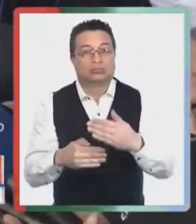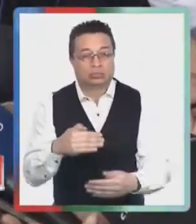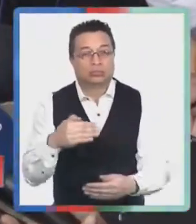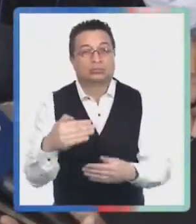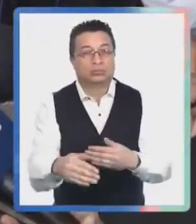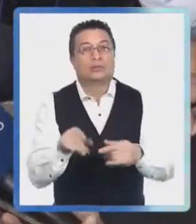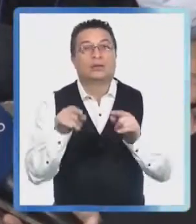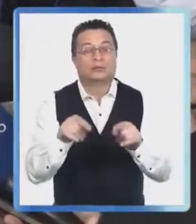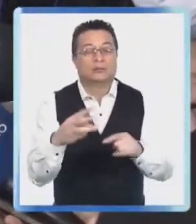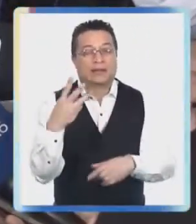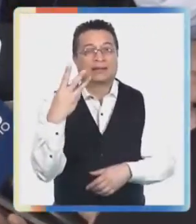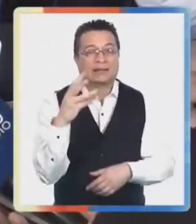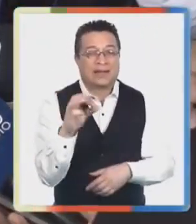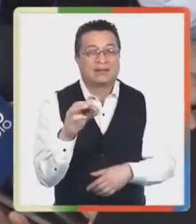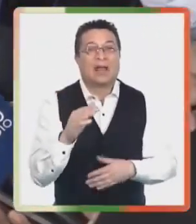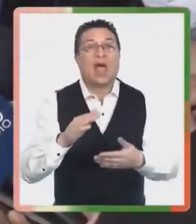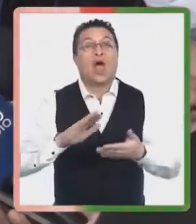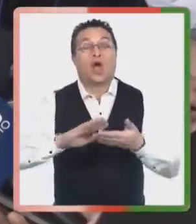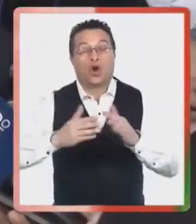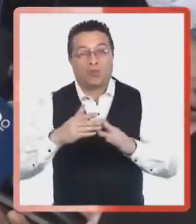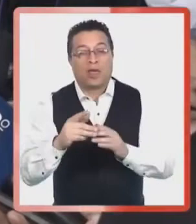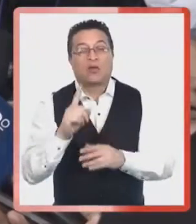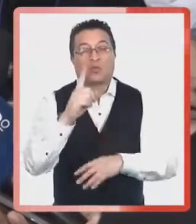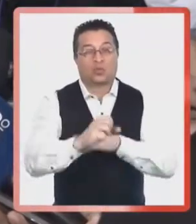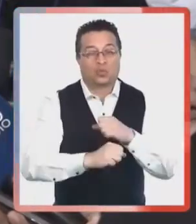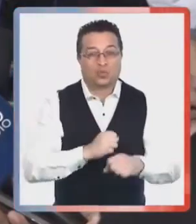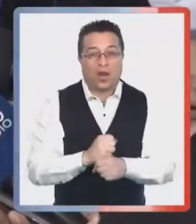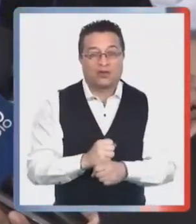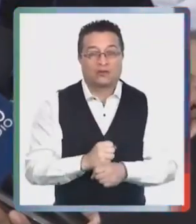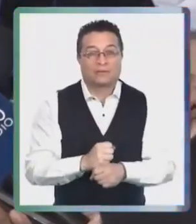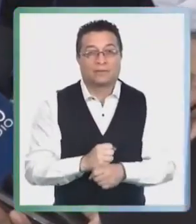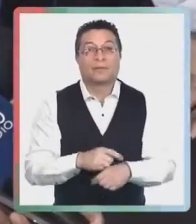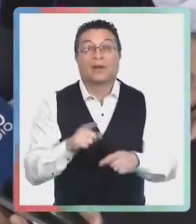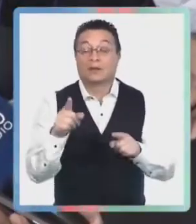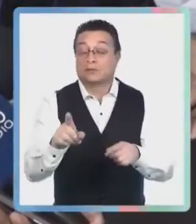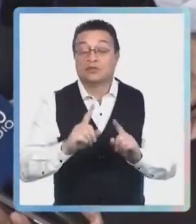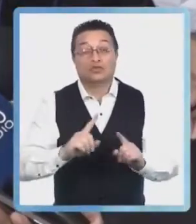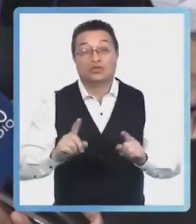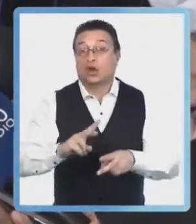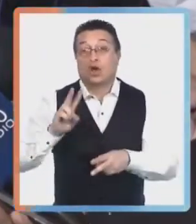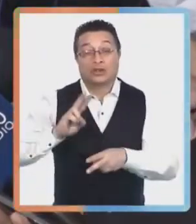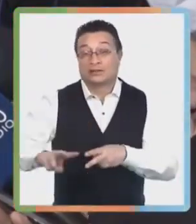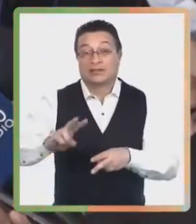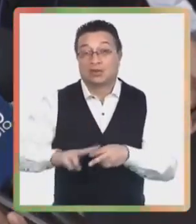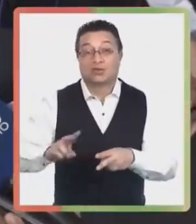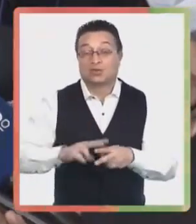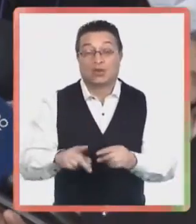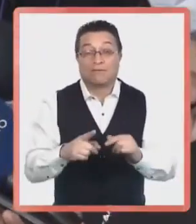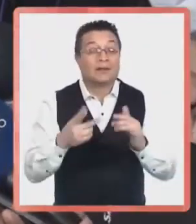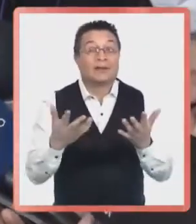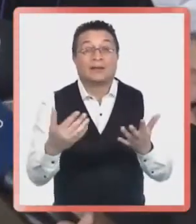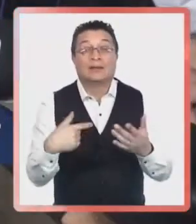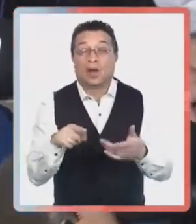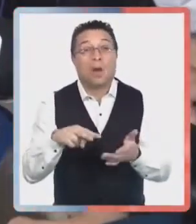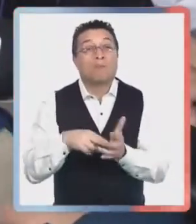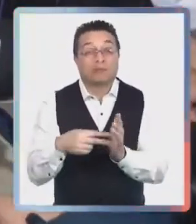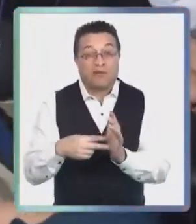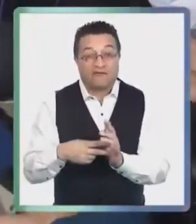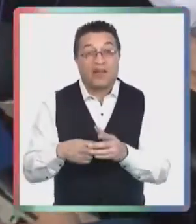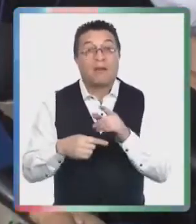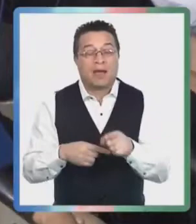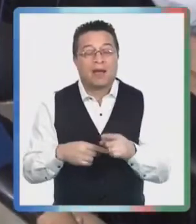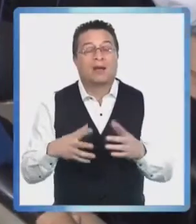de alrededor de 30 comunidades por año. Eso no resuelve de ninguna manera el problema, porque hay